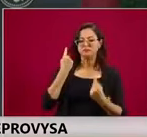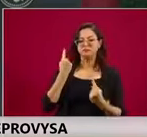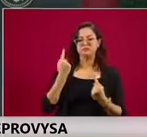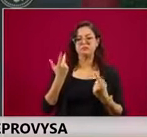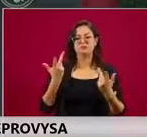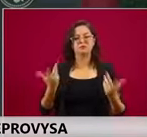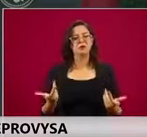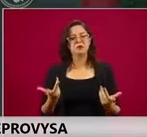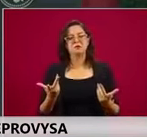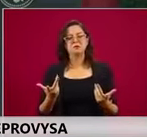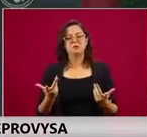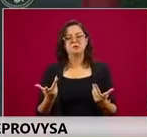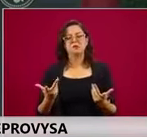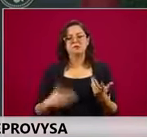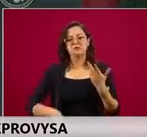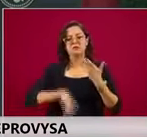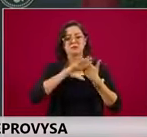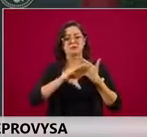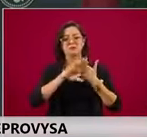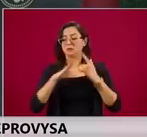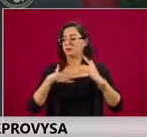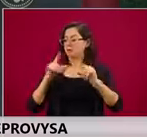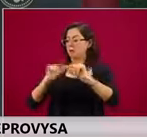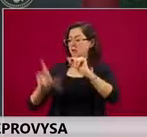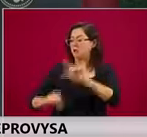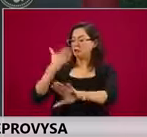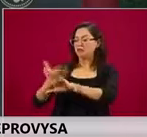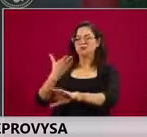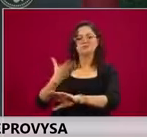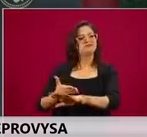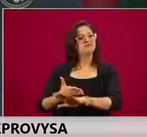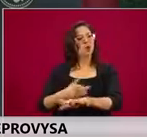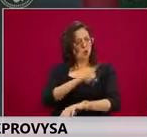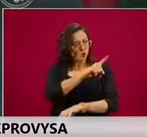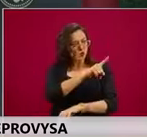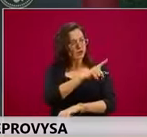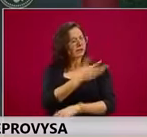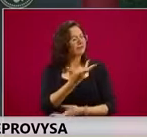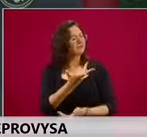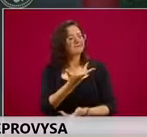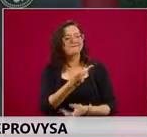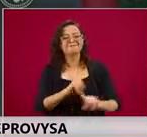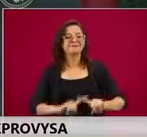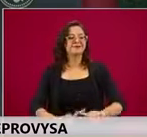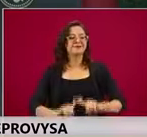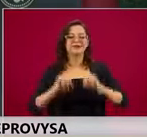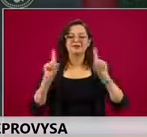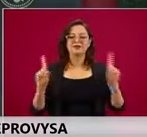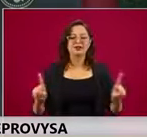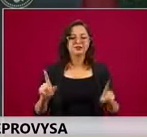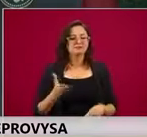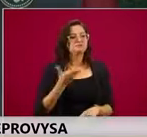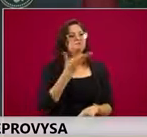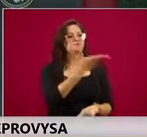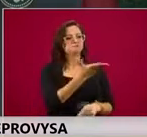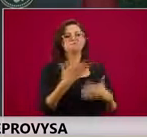Nales. Por el costo de los ventiladores. Gracias a que les vendimos a los chinos,